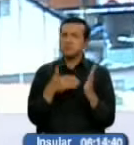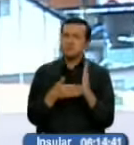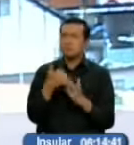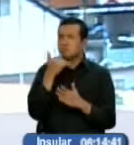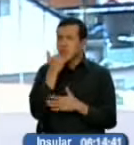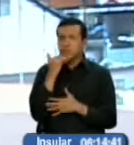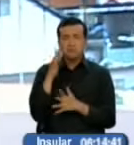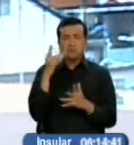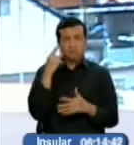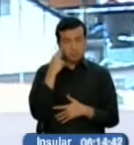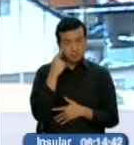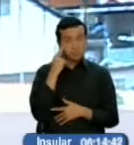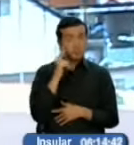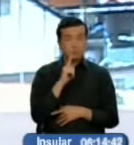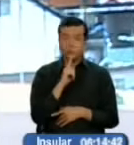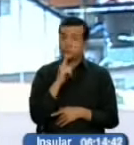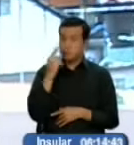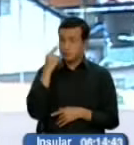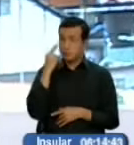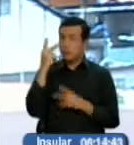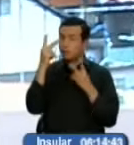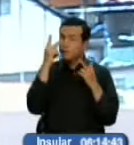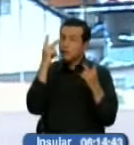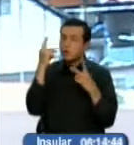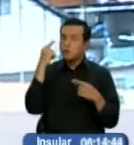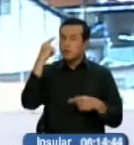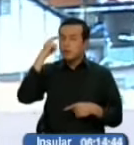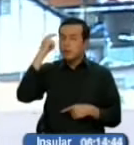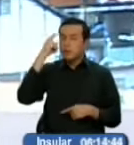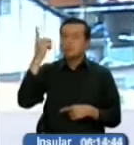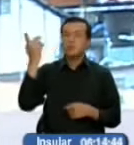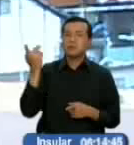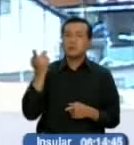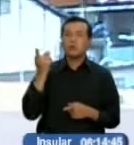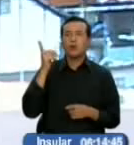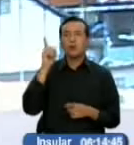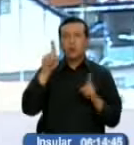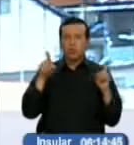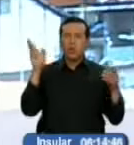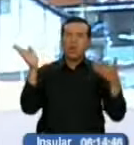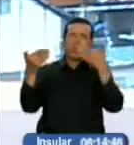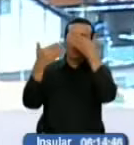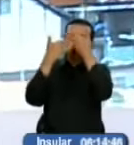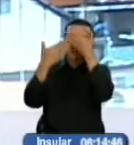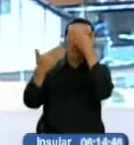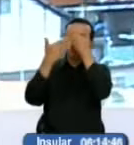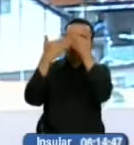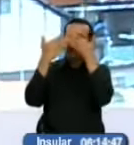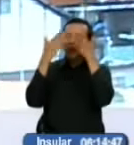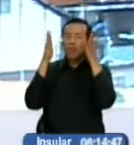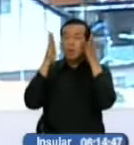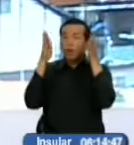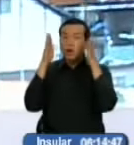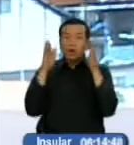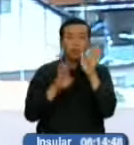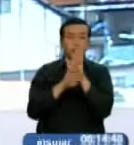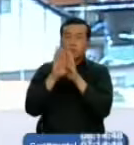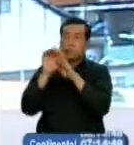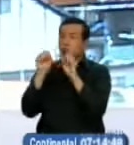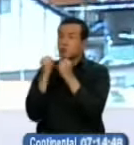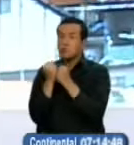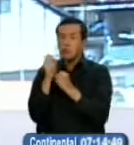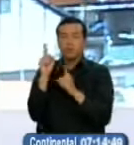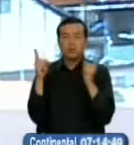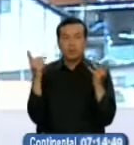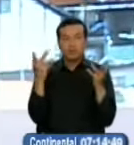así. Aquí hay que también tener una percepción. A veces tenemos mucha ceguera en no querer ver los avances sociales que han habido. Sí,